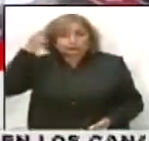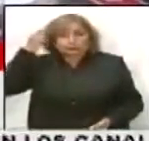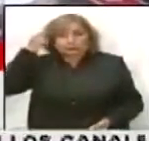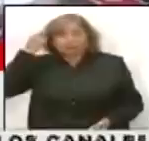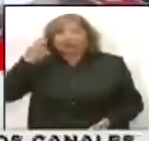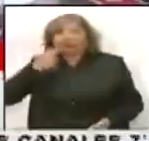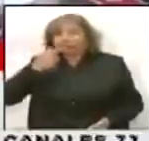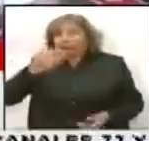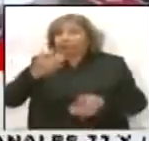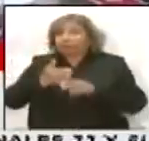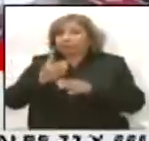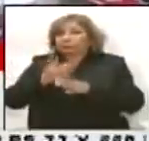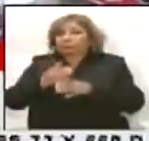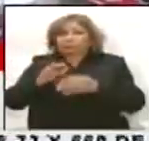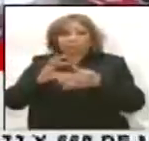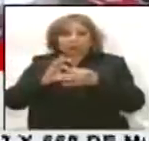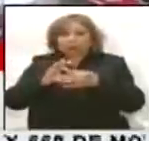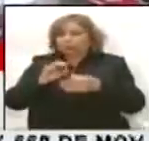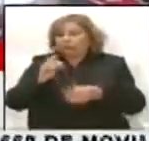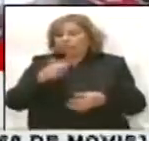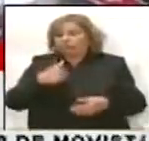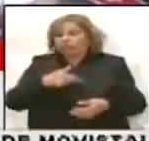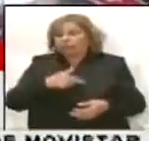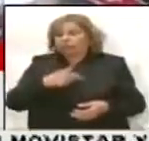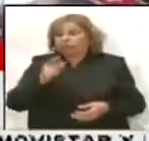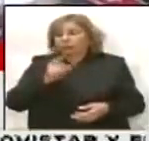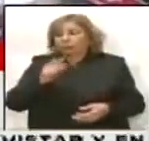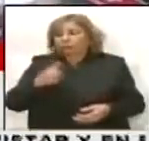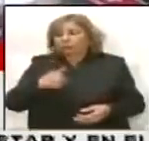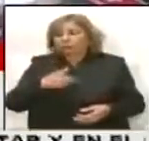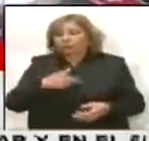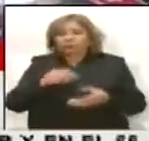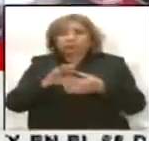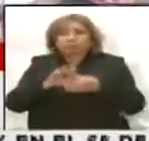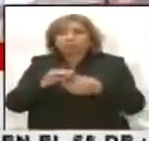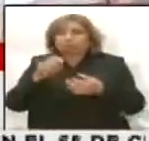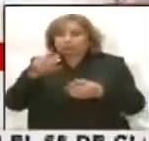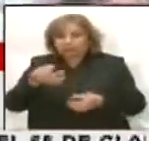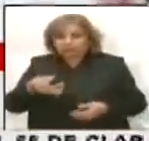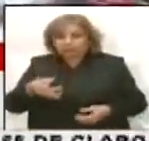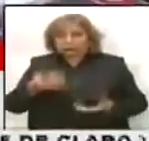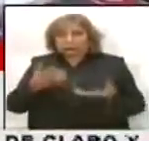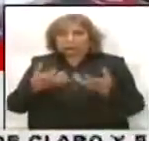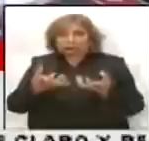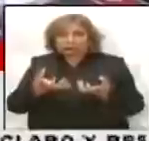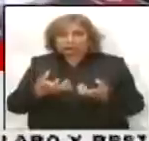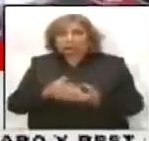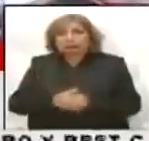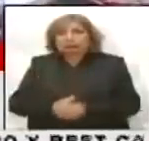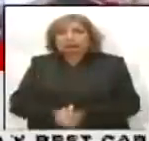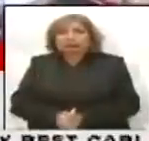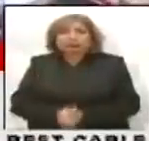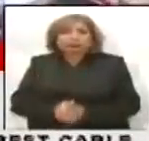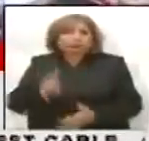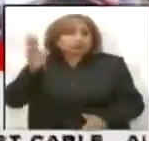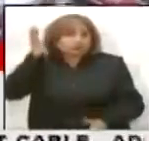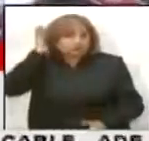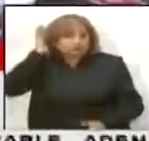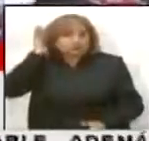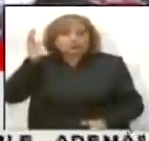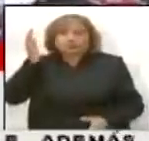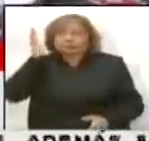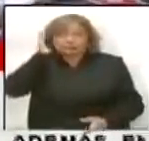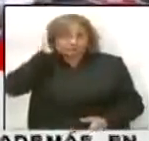así se va a generar reconciliación en el país. Nosotros no. Nosotros no, la verdad, y queremos que eso sí la gente que nos escucha lo sepa, y que lo sepan